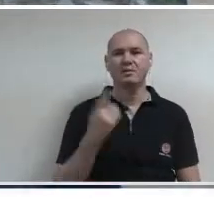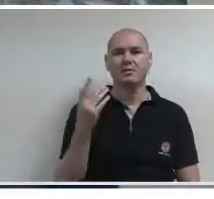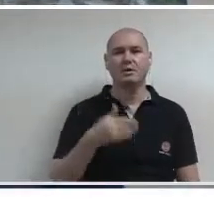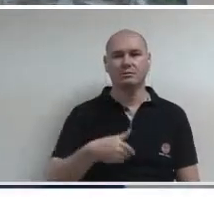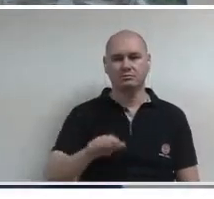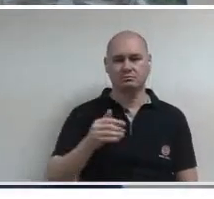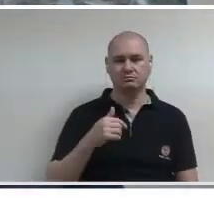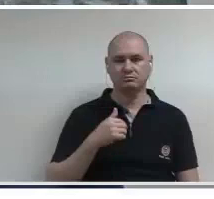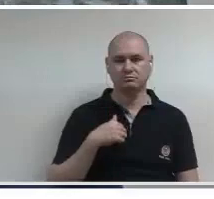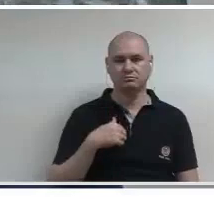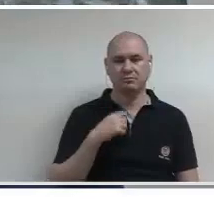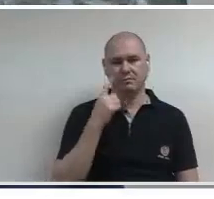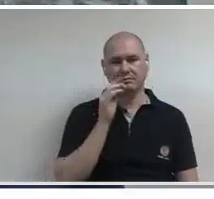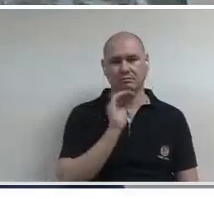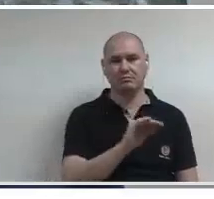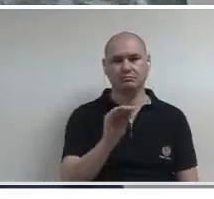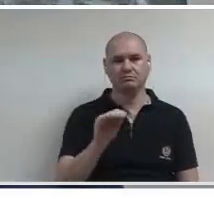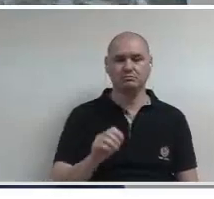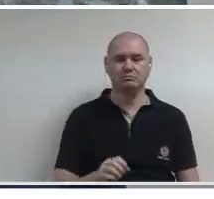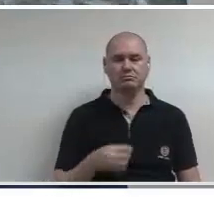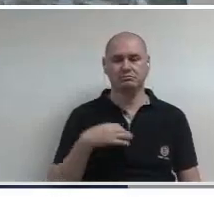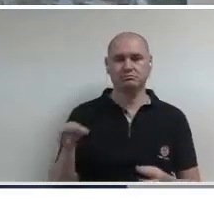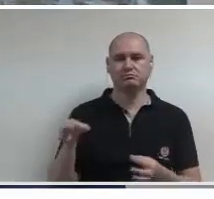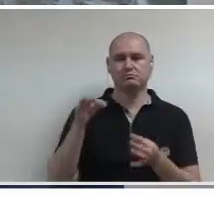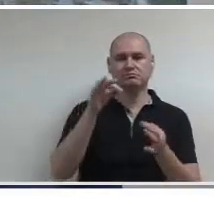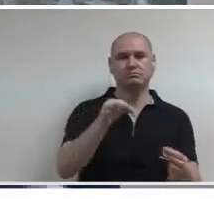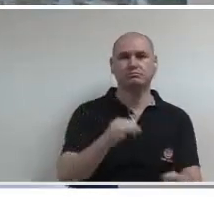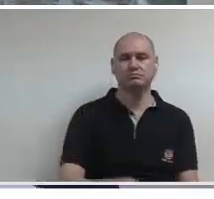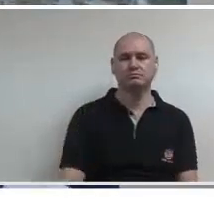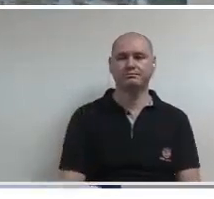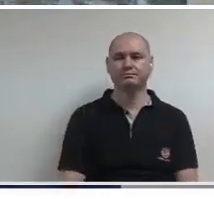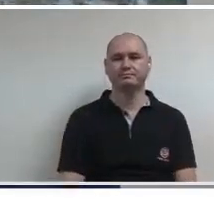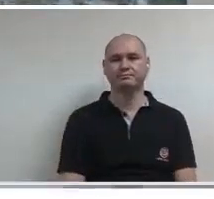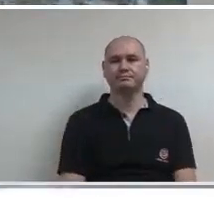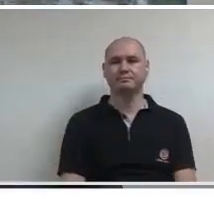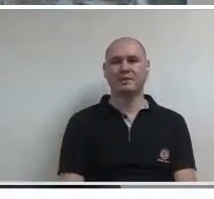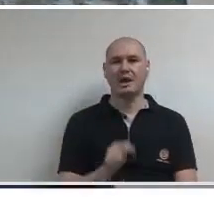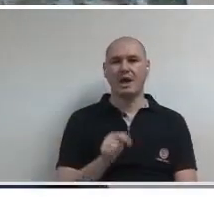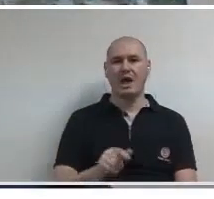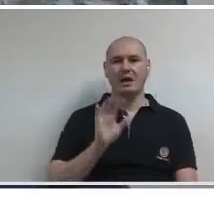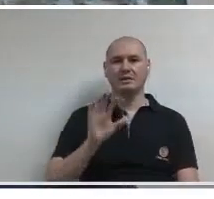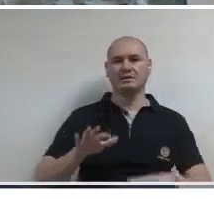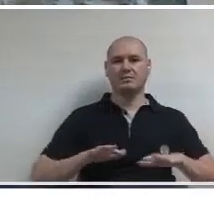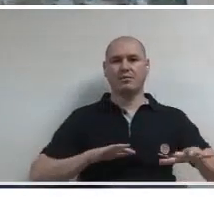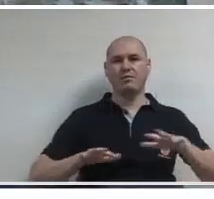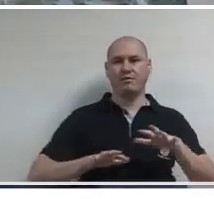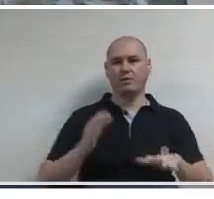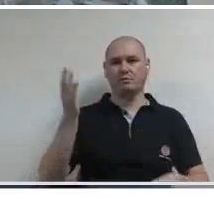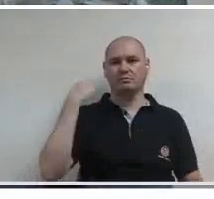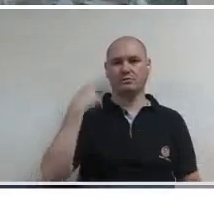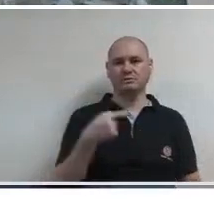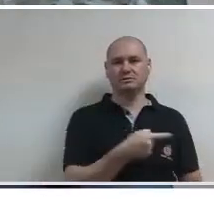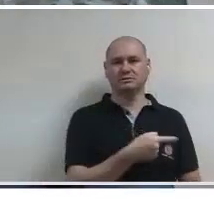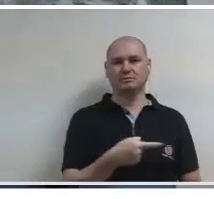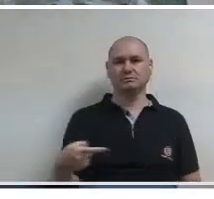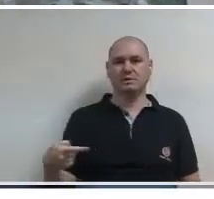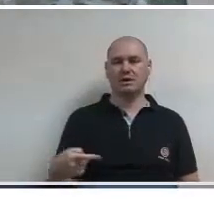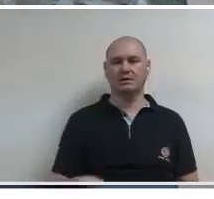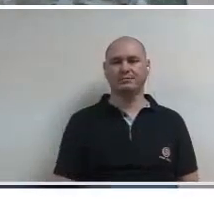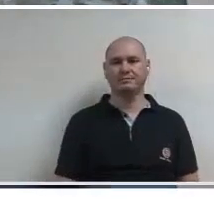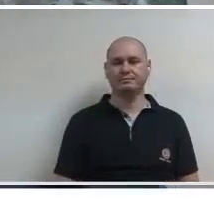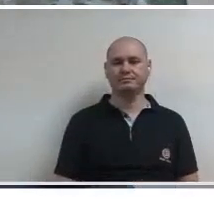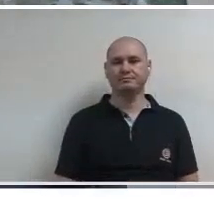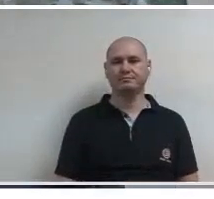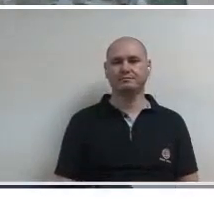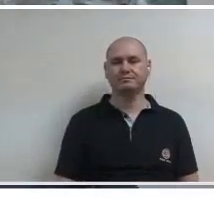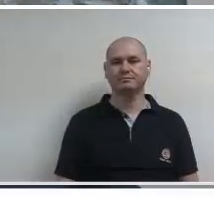o ahora oye notificas y cuál ja ya ya sabes que tú por cédula ya notificas en eso pero ahí nape